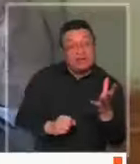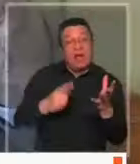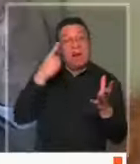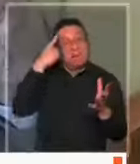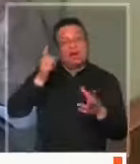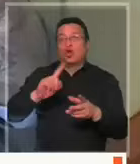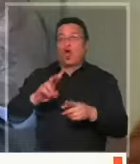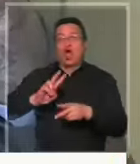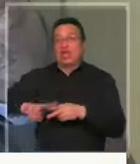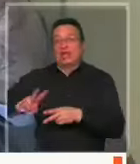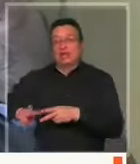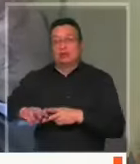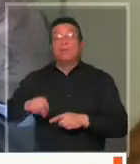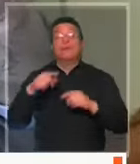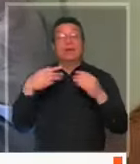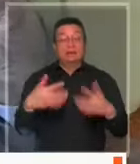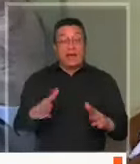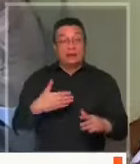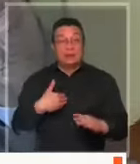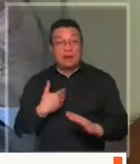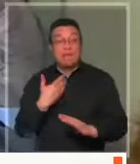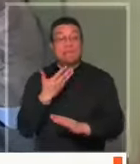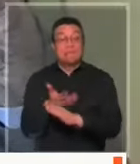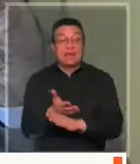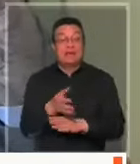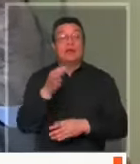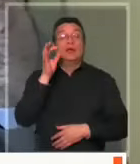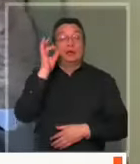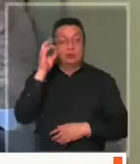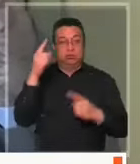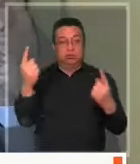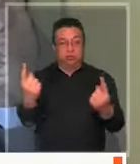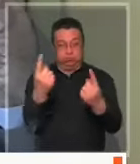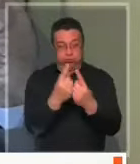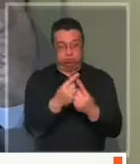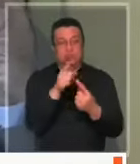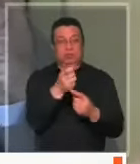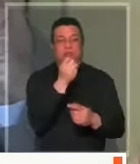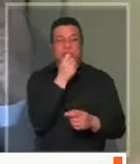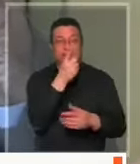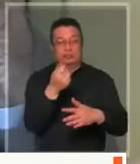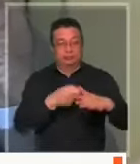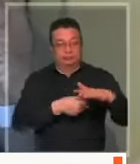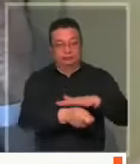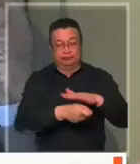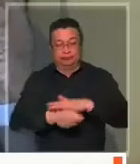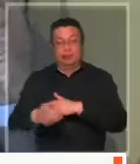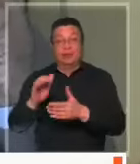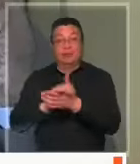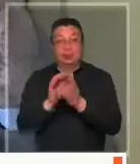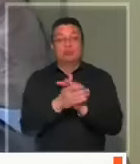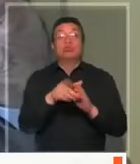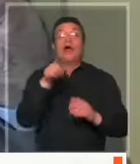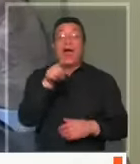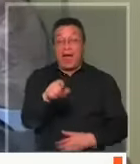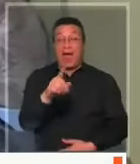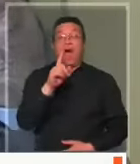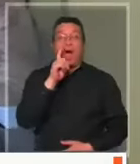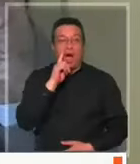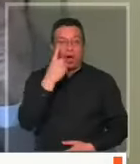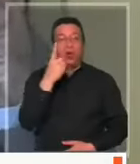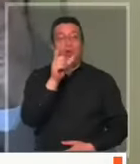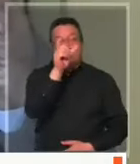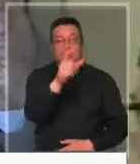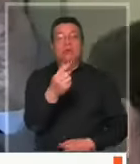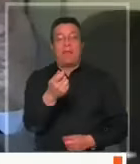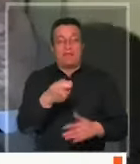hizo cosas. Desde el momento que se está pidiendo una audiencia de formalización por un eventual delito de soborno o cohecho, es porque efectivamente hay un particular que